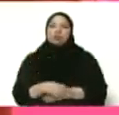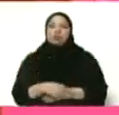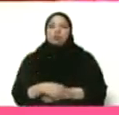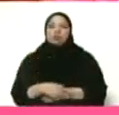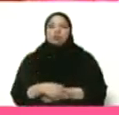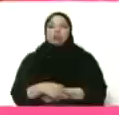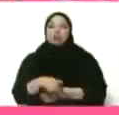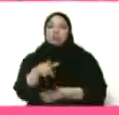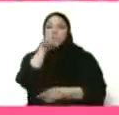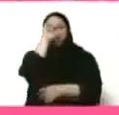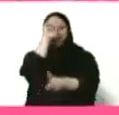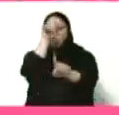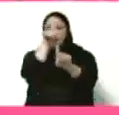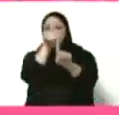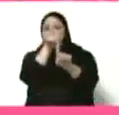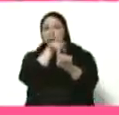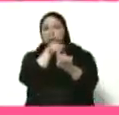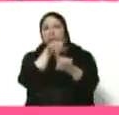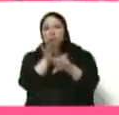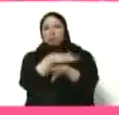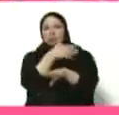Porque se señalaba, pues, casi.